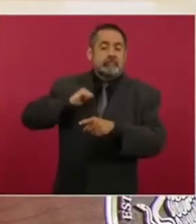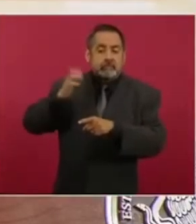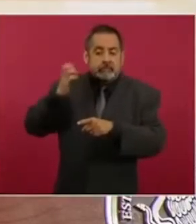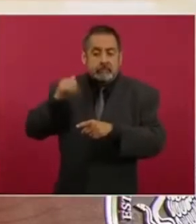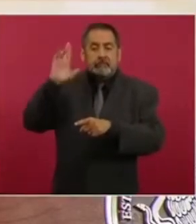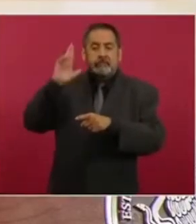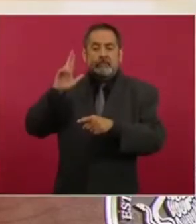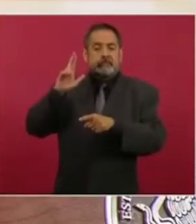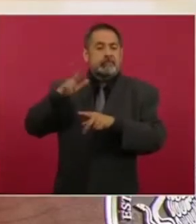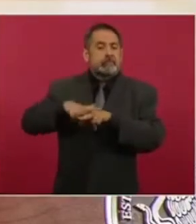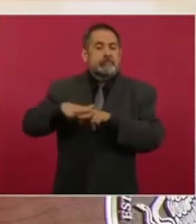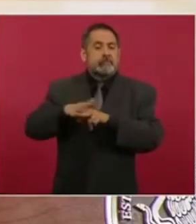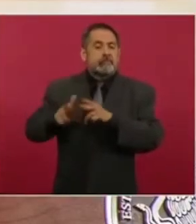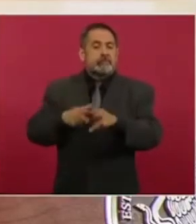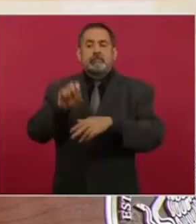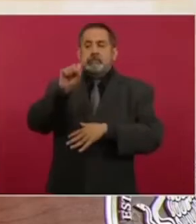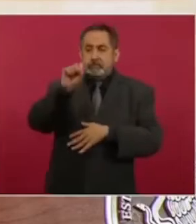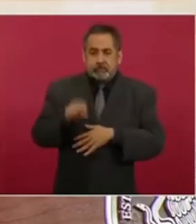del sureste.